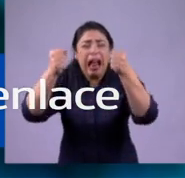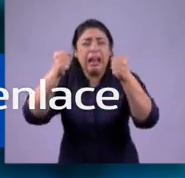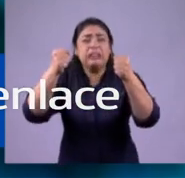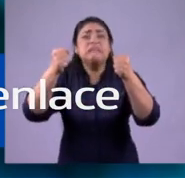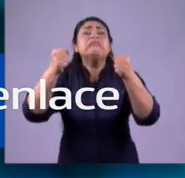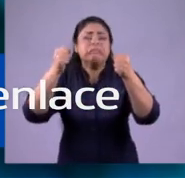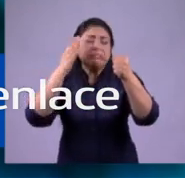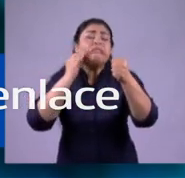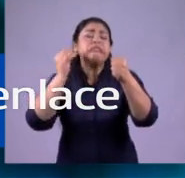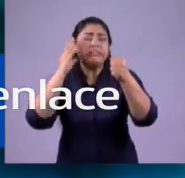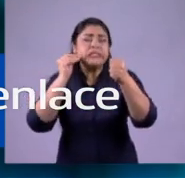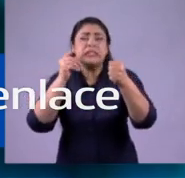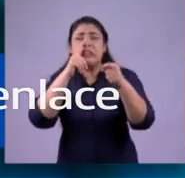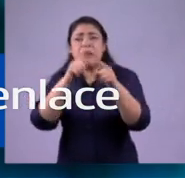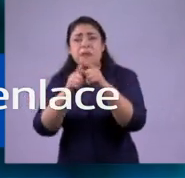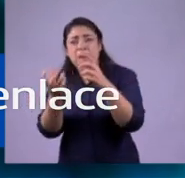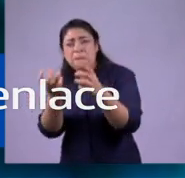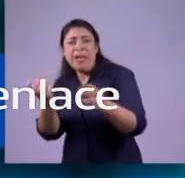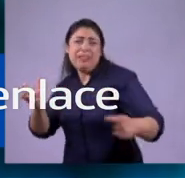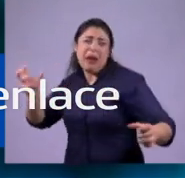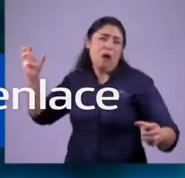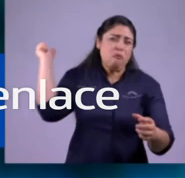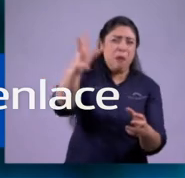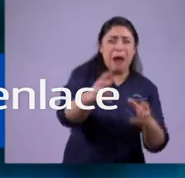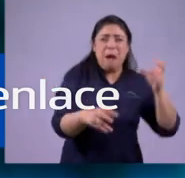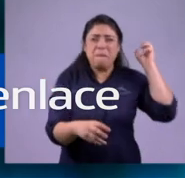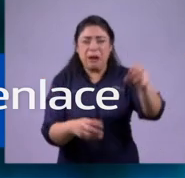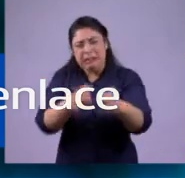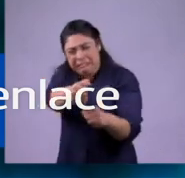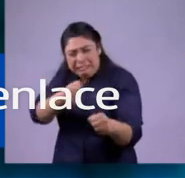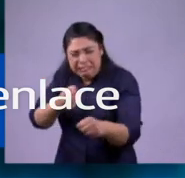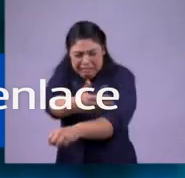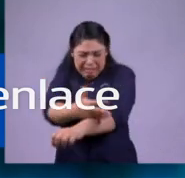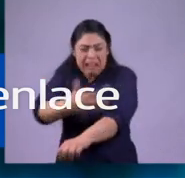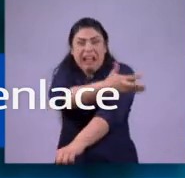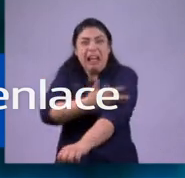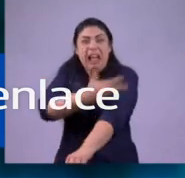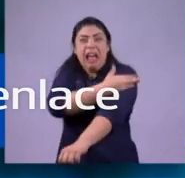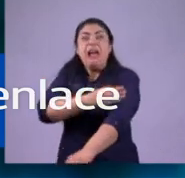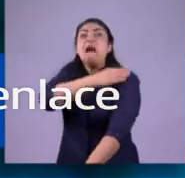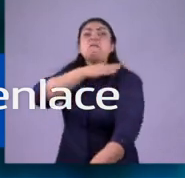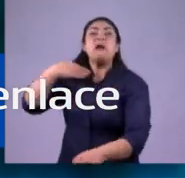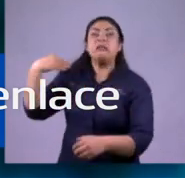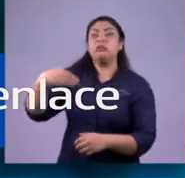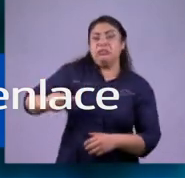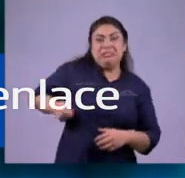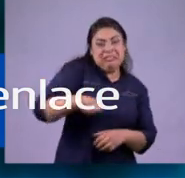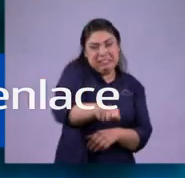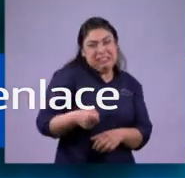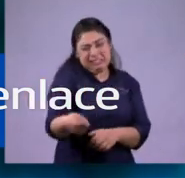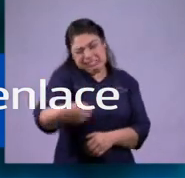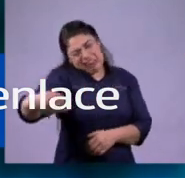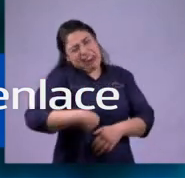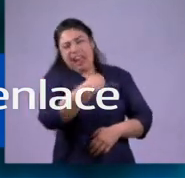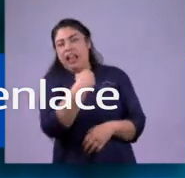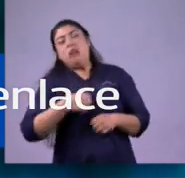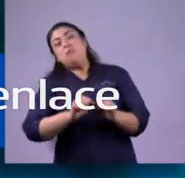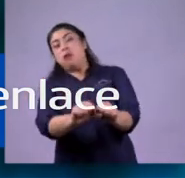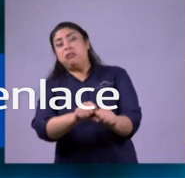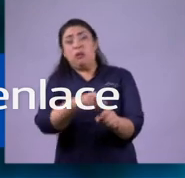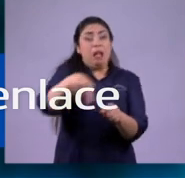fueron apedreados a cerrados puestos a prueba muertos a filo de espada anduvieron de acá para allá